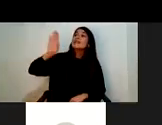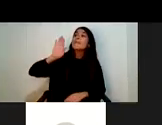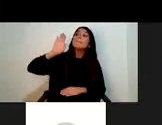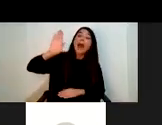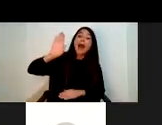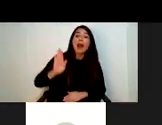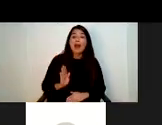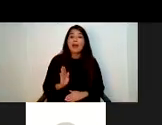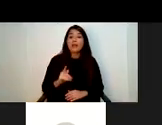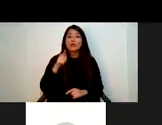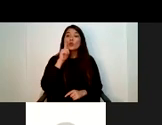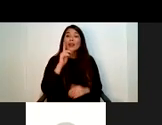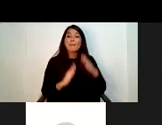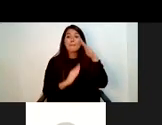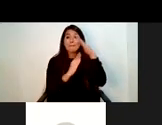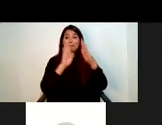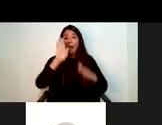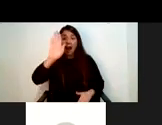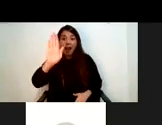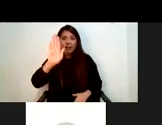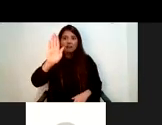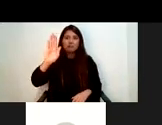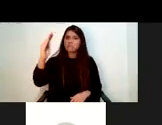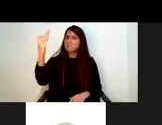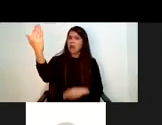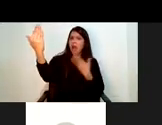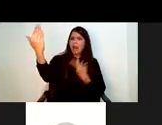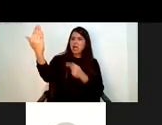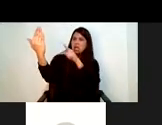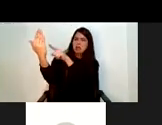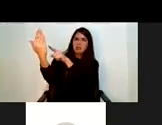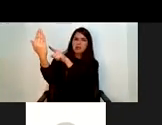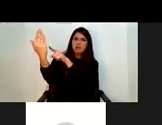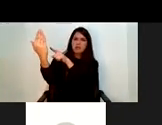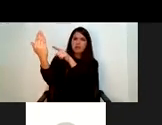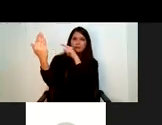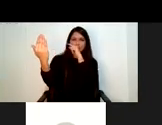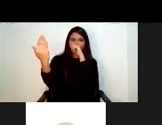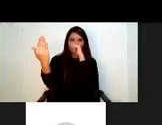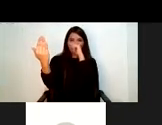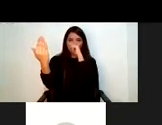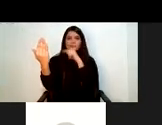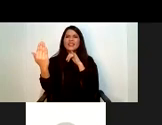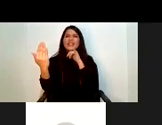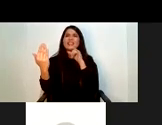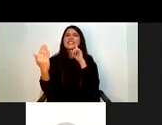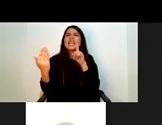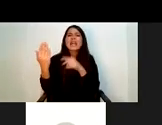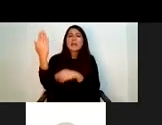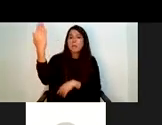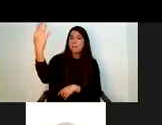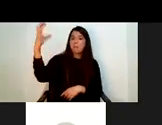que parar, sino que está. Ni siquiera sabemos quién la puso, pero está y nosotros